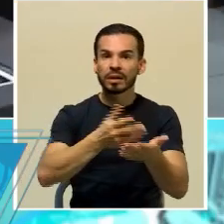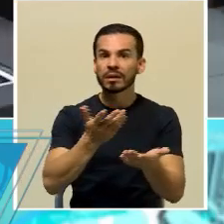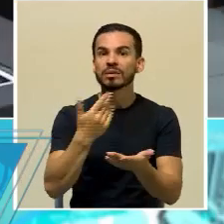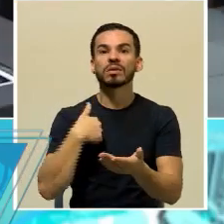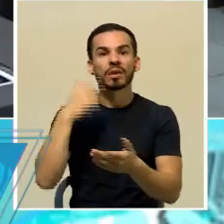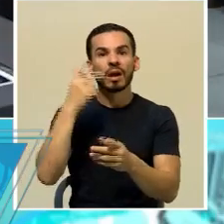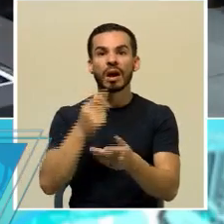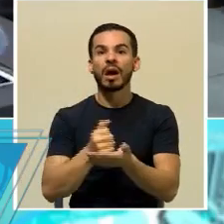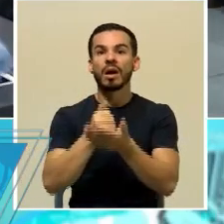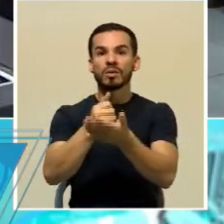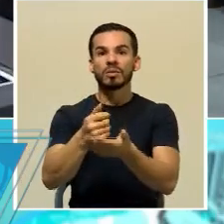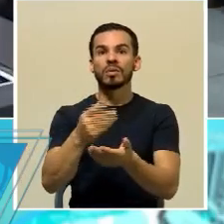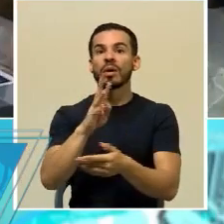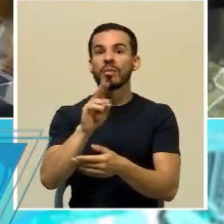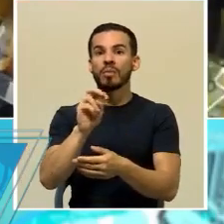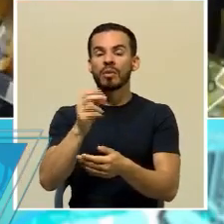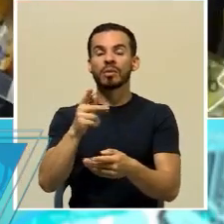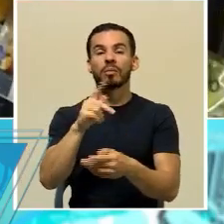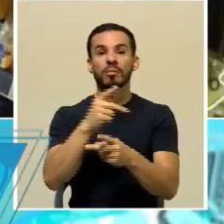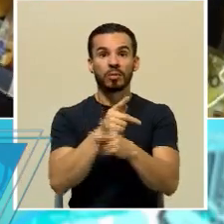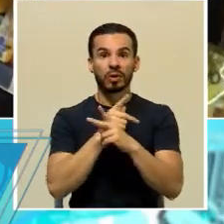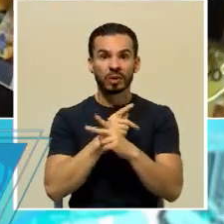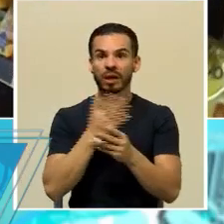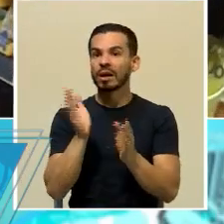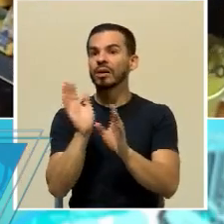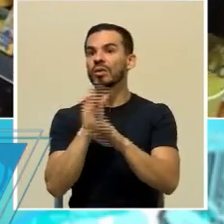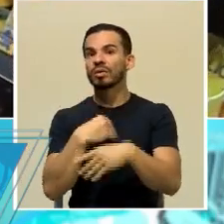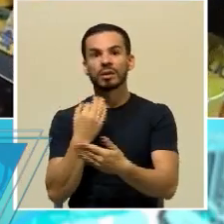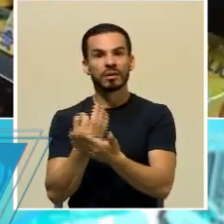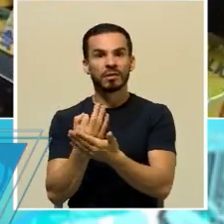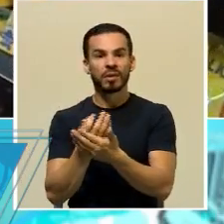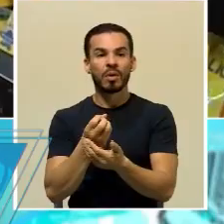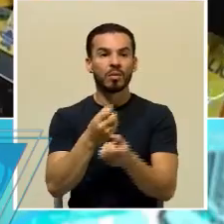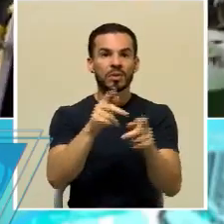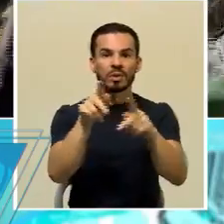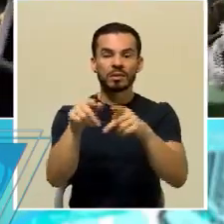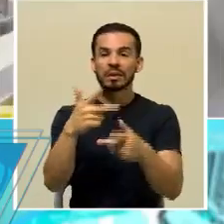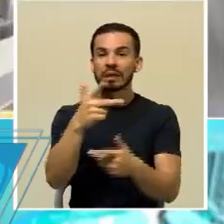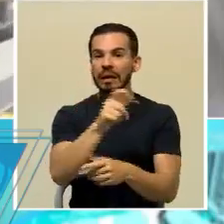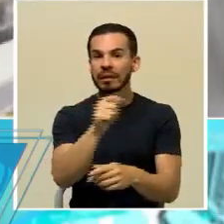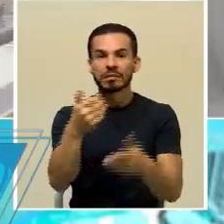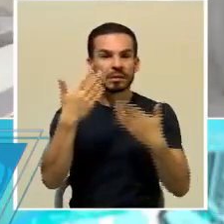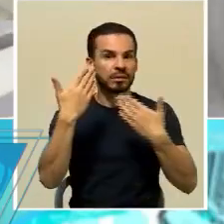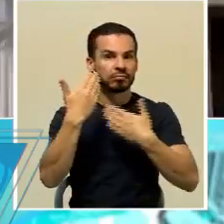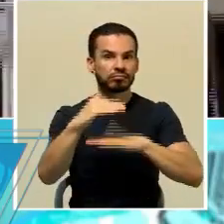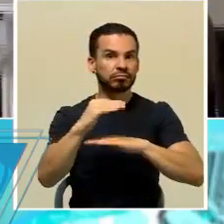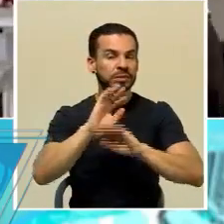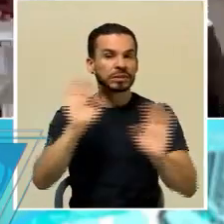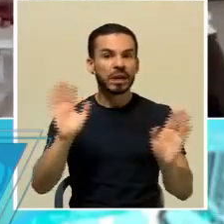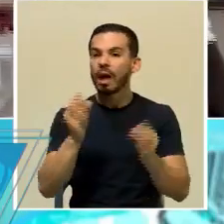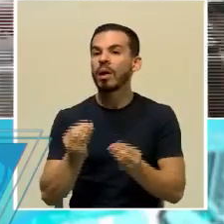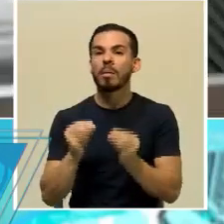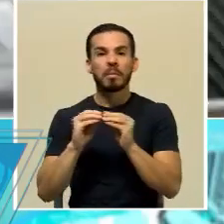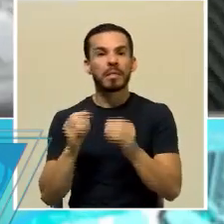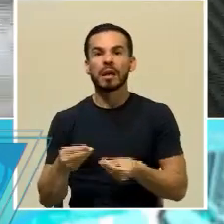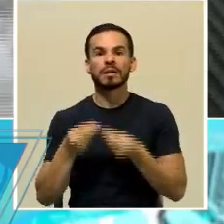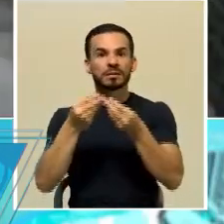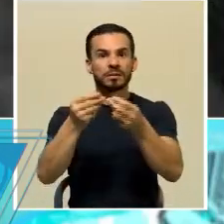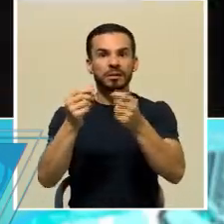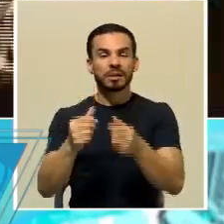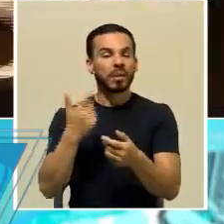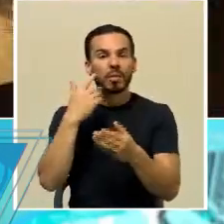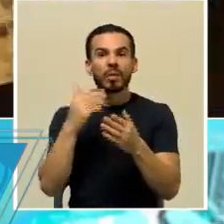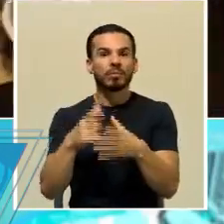del Bono Proteger no tienen financiamiento, ya muchas personas se les vence el tercer mes y ya no hay más dinero para otorgarles por